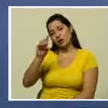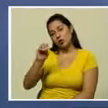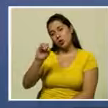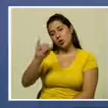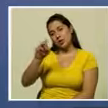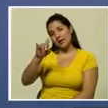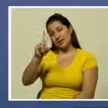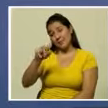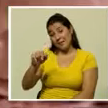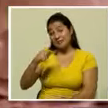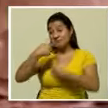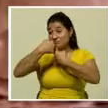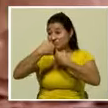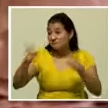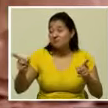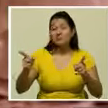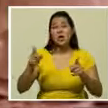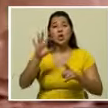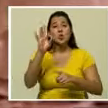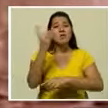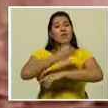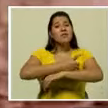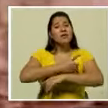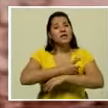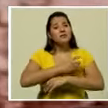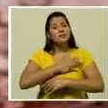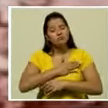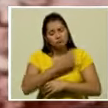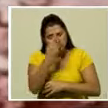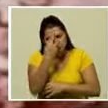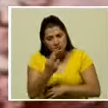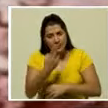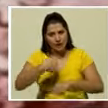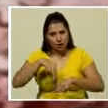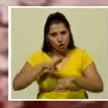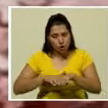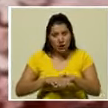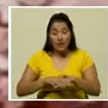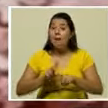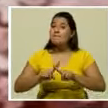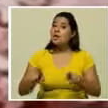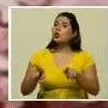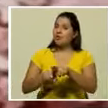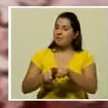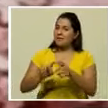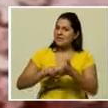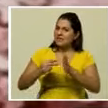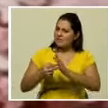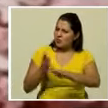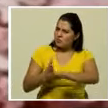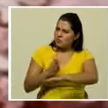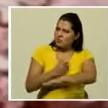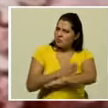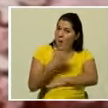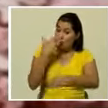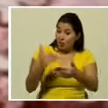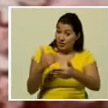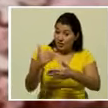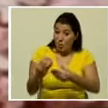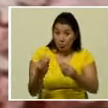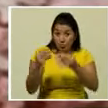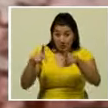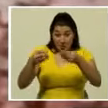días de duelo nacional, un día triste para el país, pero también motivo de superación, ya que meses después muchas de las personas que habían quedado